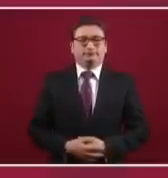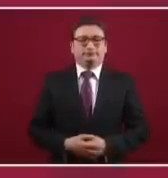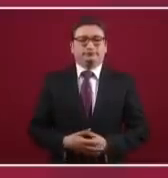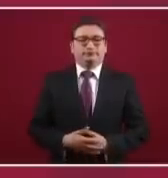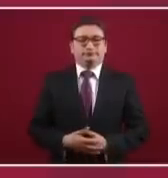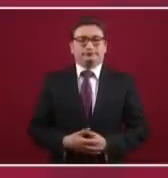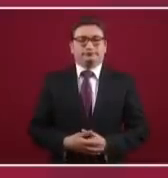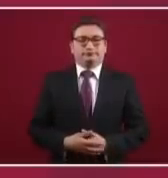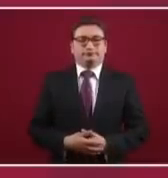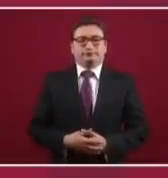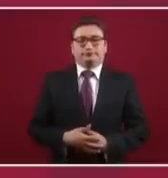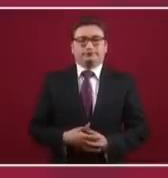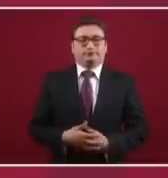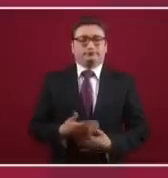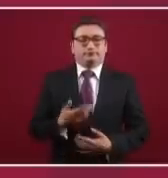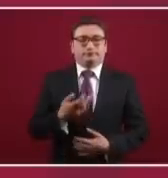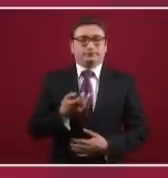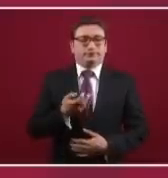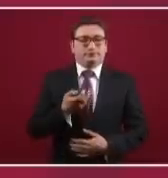esto puede